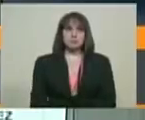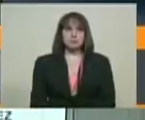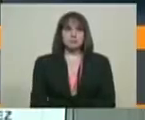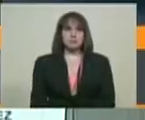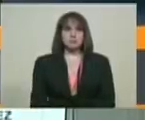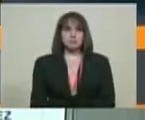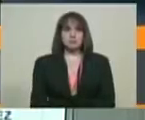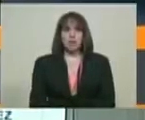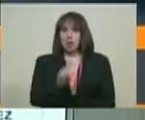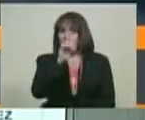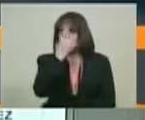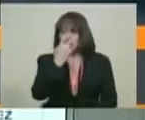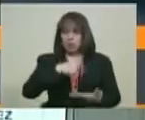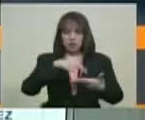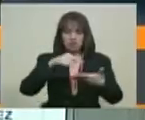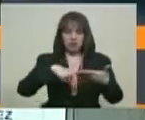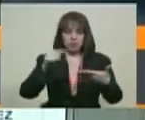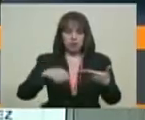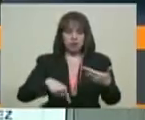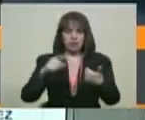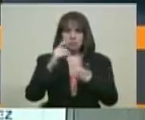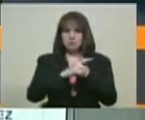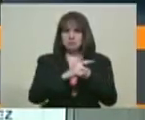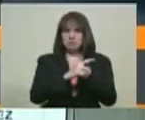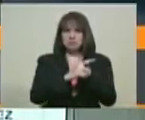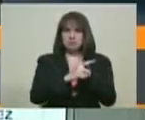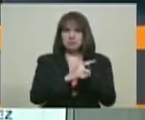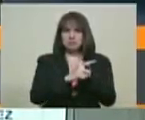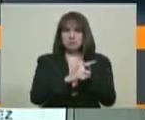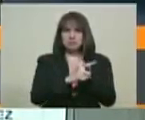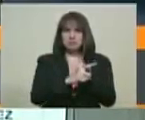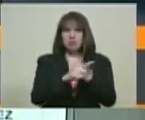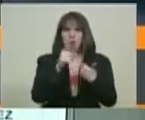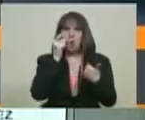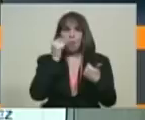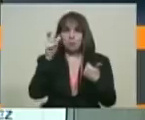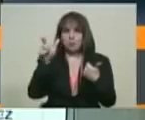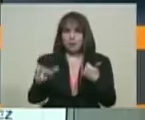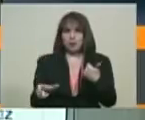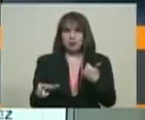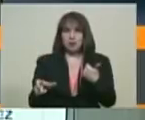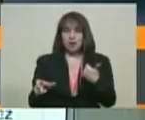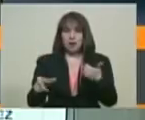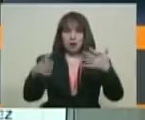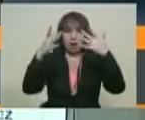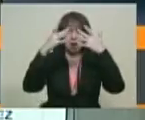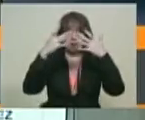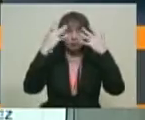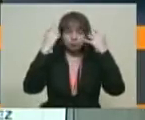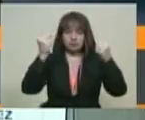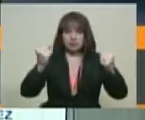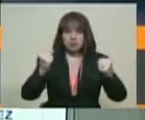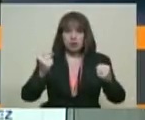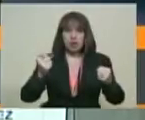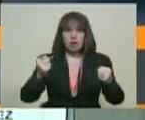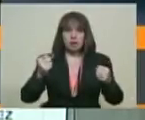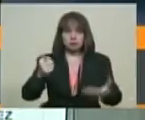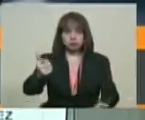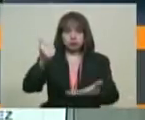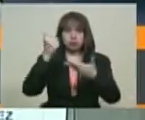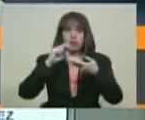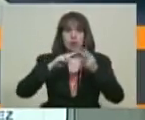los primeros firmantes figuran, presidente, Adolfo Pérez Esquivel, Premio Nobel de la Paz, Ignacio